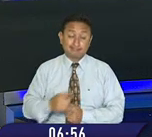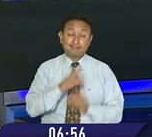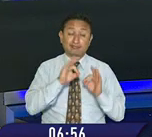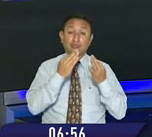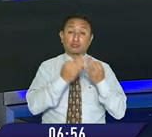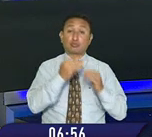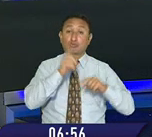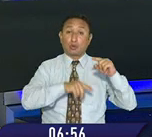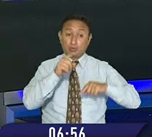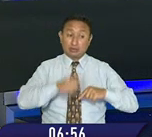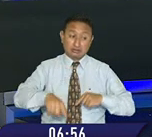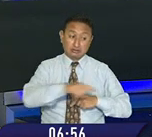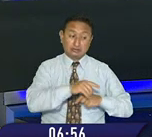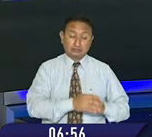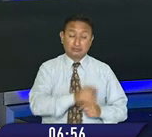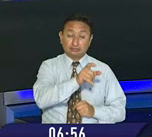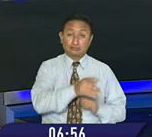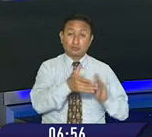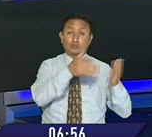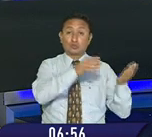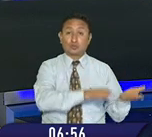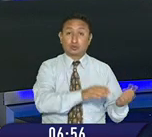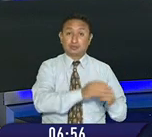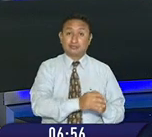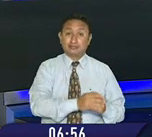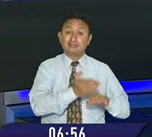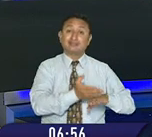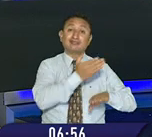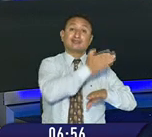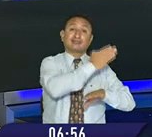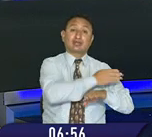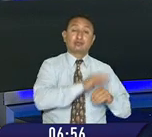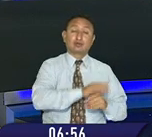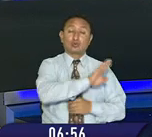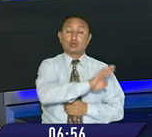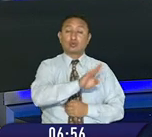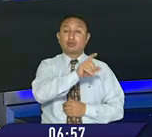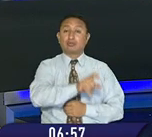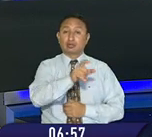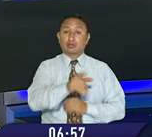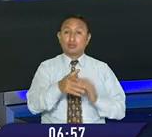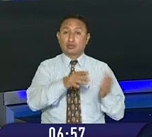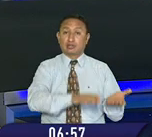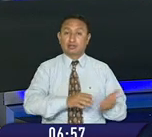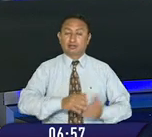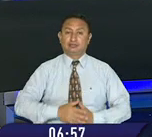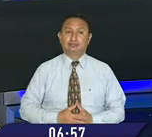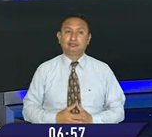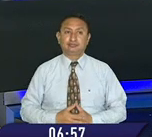amigos por la masacre que se tuvo, que dejó 44 personas fallecidas.